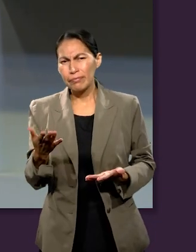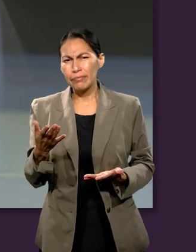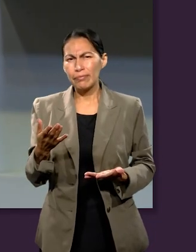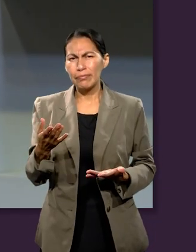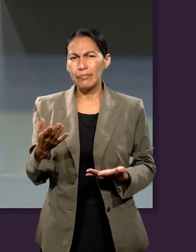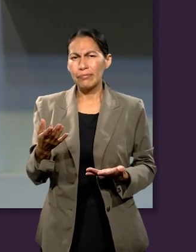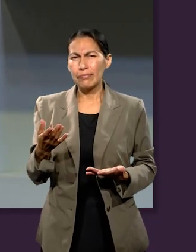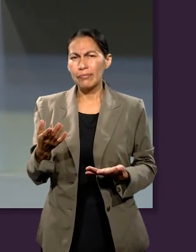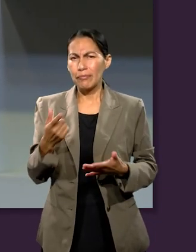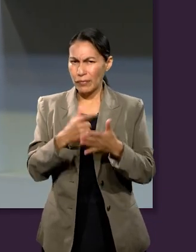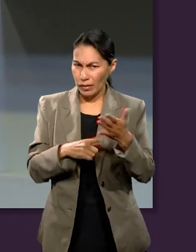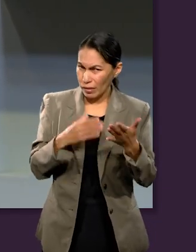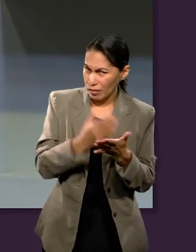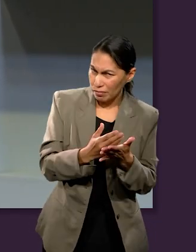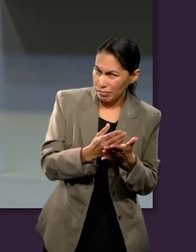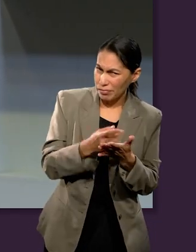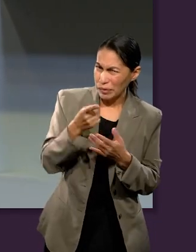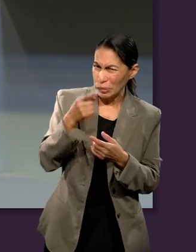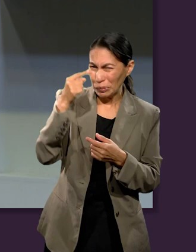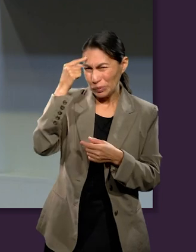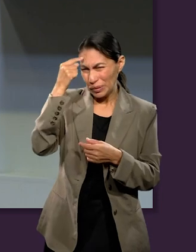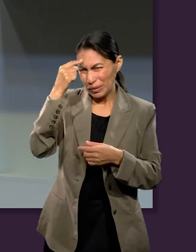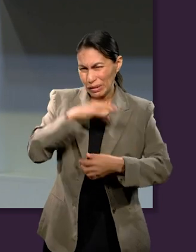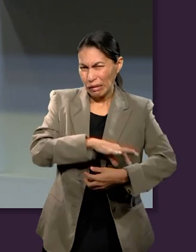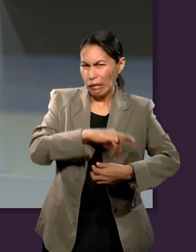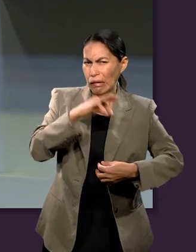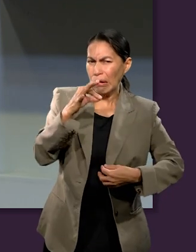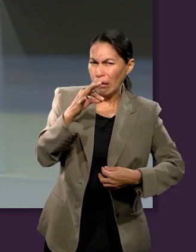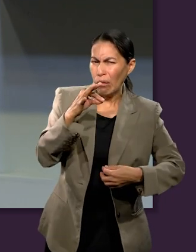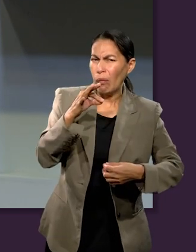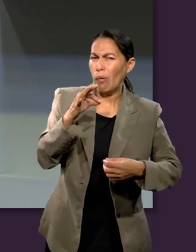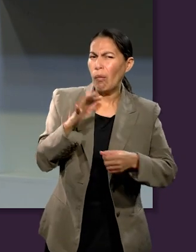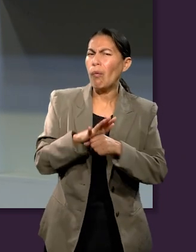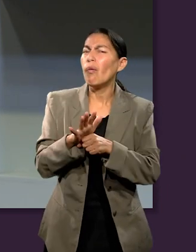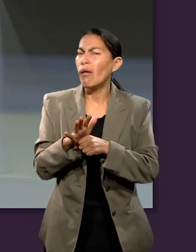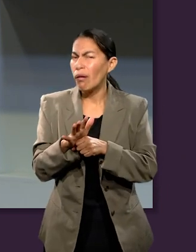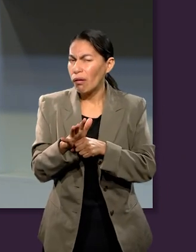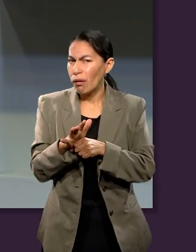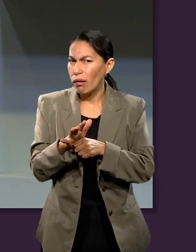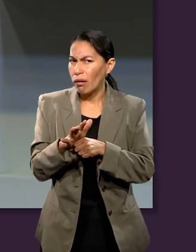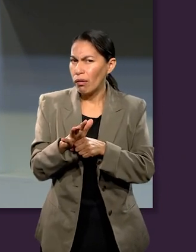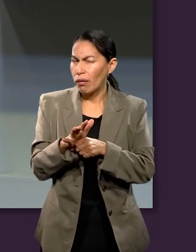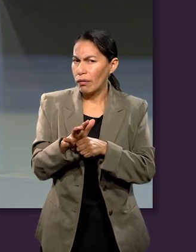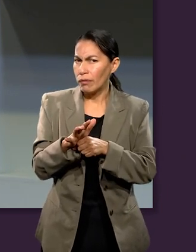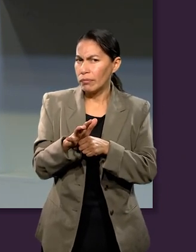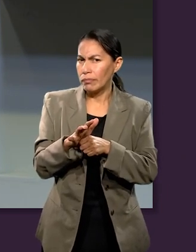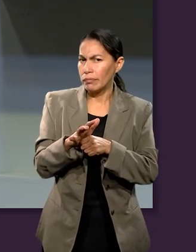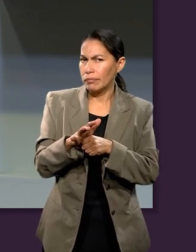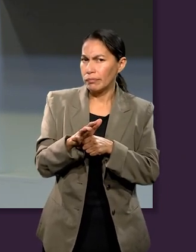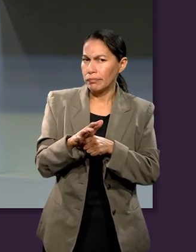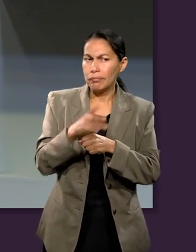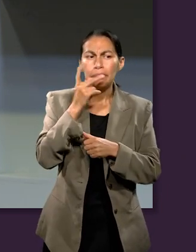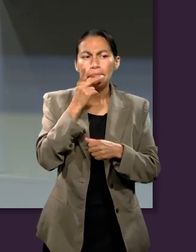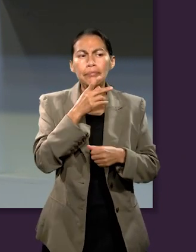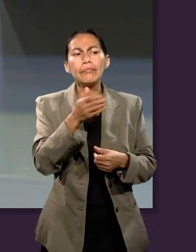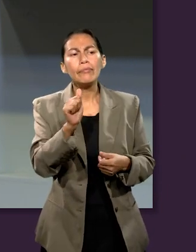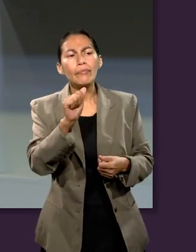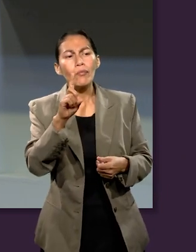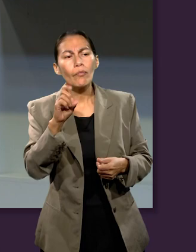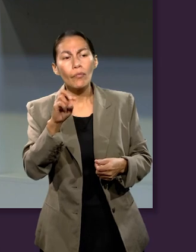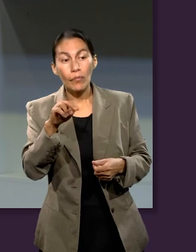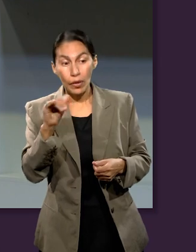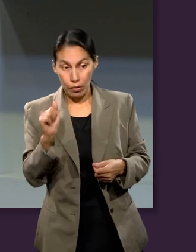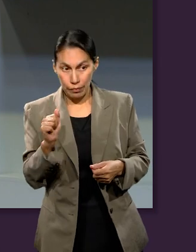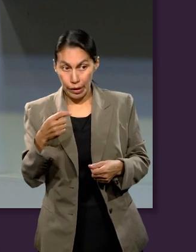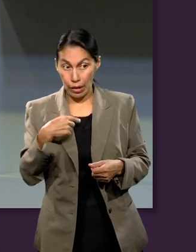quedamos de esta lección Qué pensamiento qué frase qué motivación